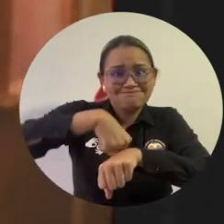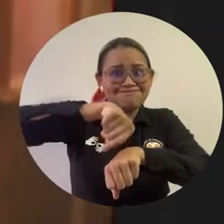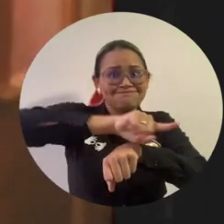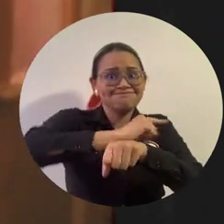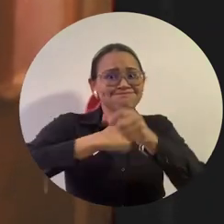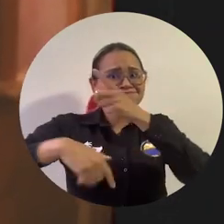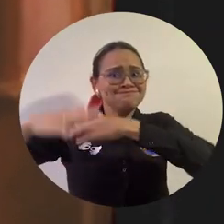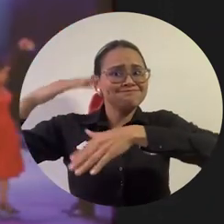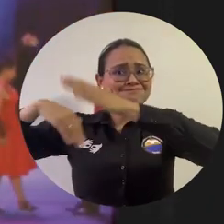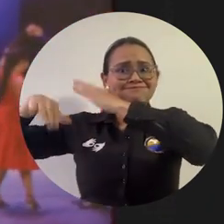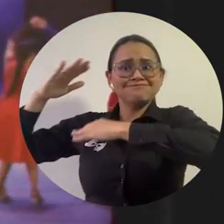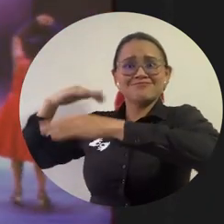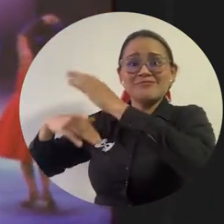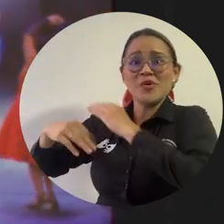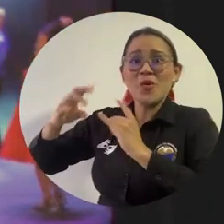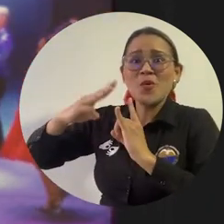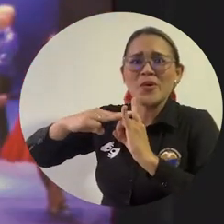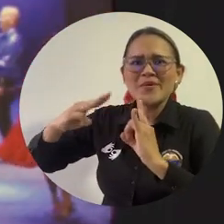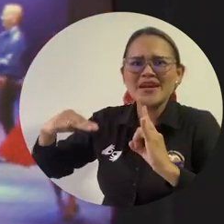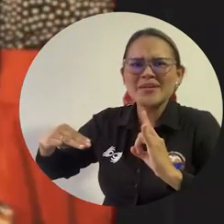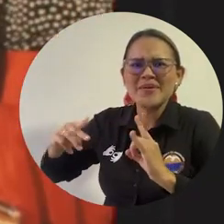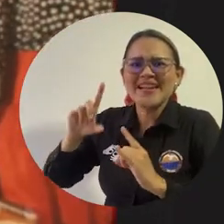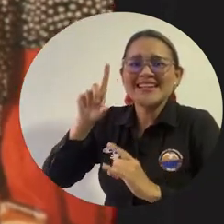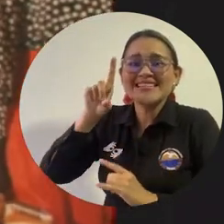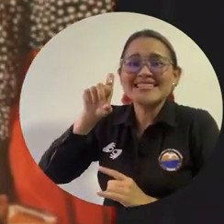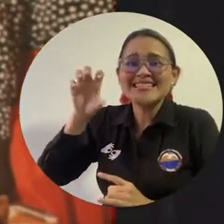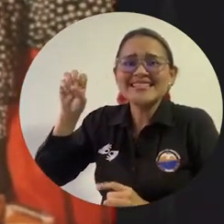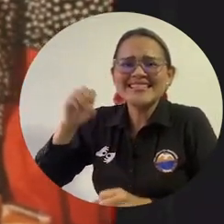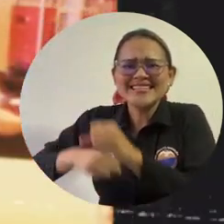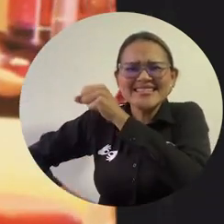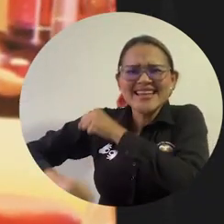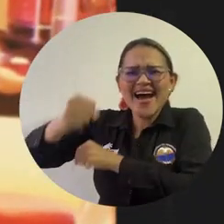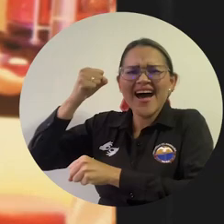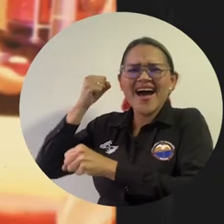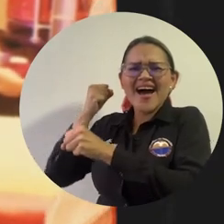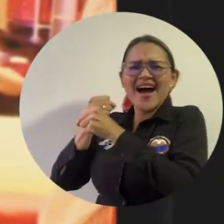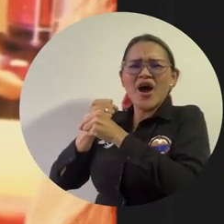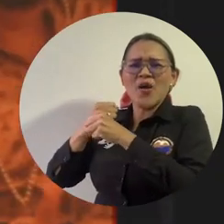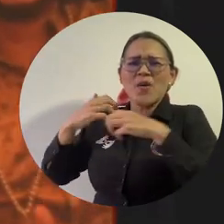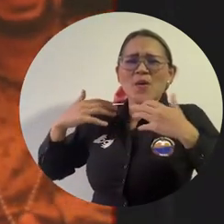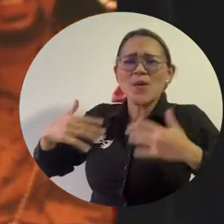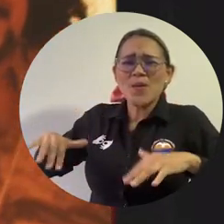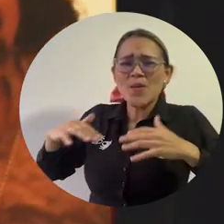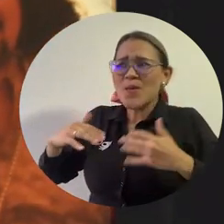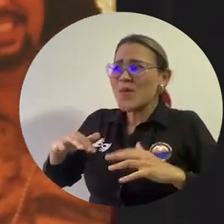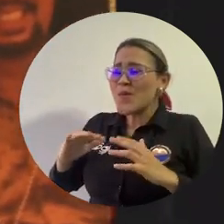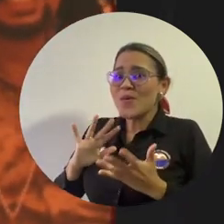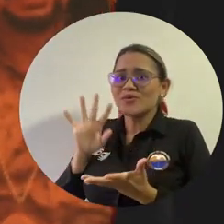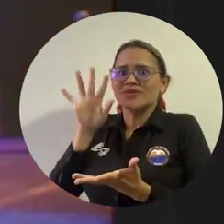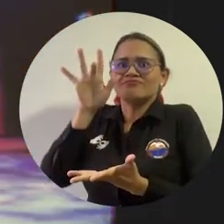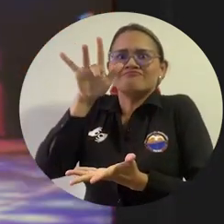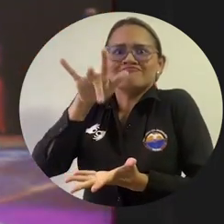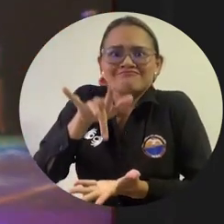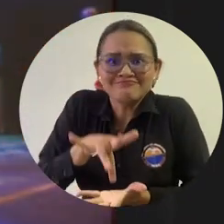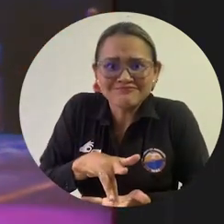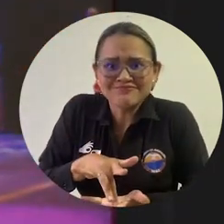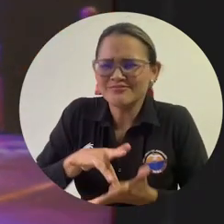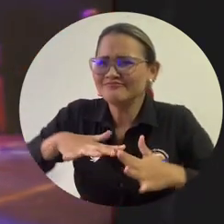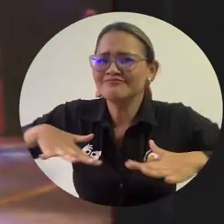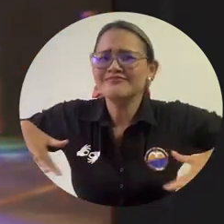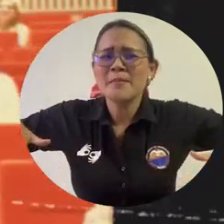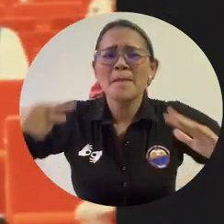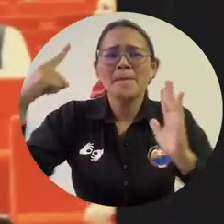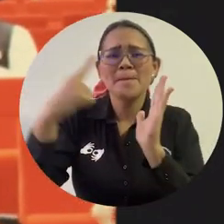reloj retrocedió en el tiempo y la Universidad del Magdalena viajó 6 décadas para revivir el año 1962 al mejor estilo